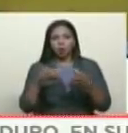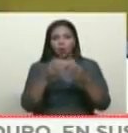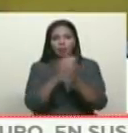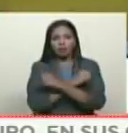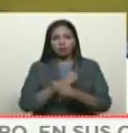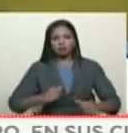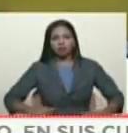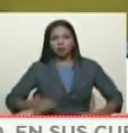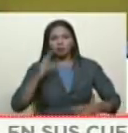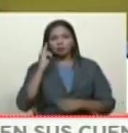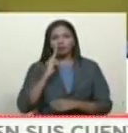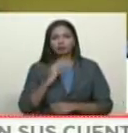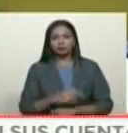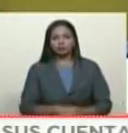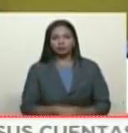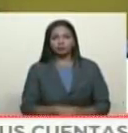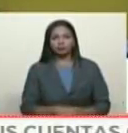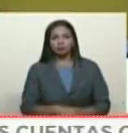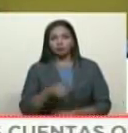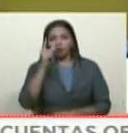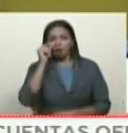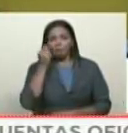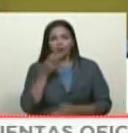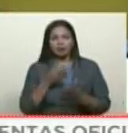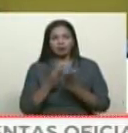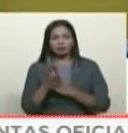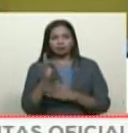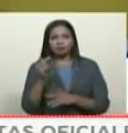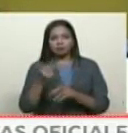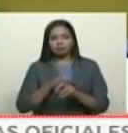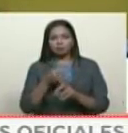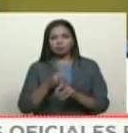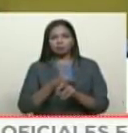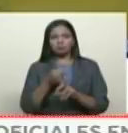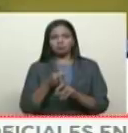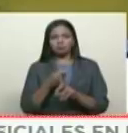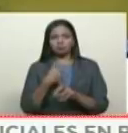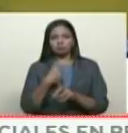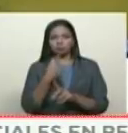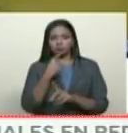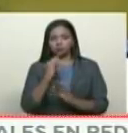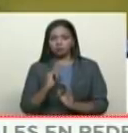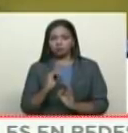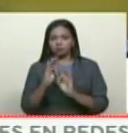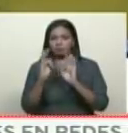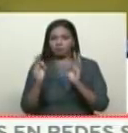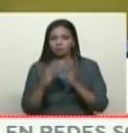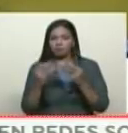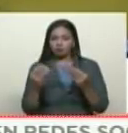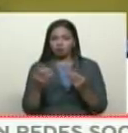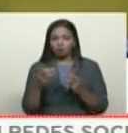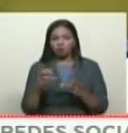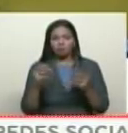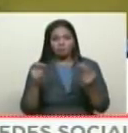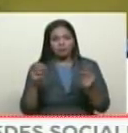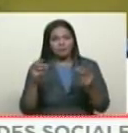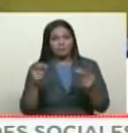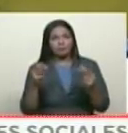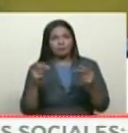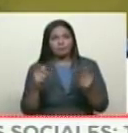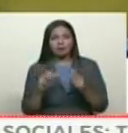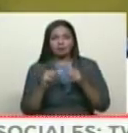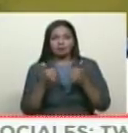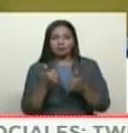Nacional Bolivariana. Combatiente, lealtad combatiente, digo yo. Lealtad combatiente activa, la lealtad con